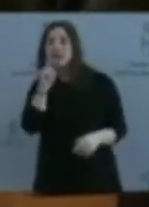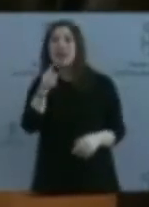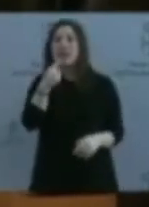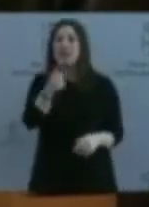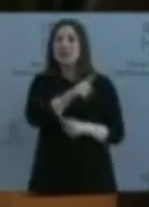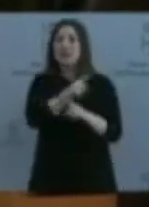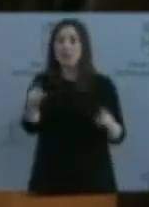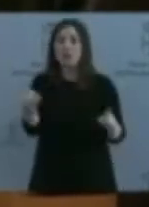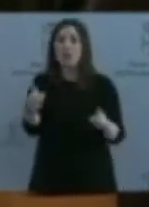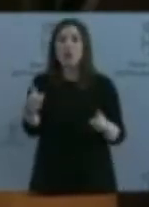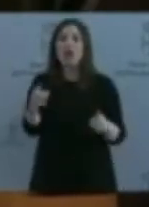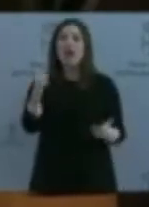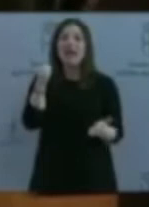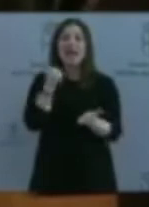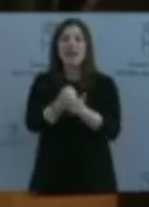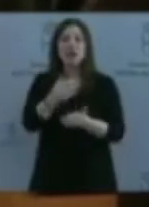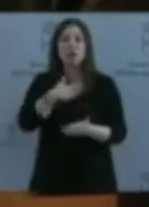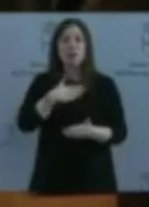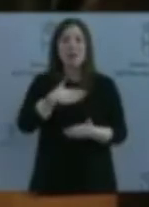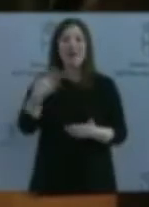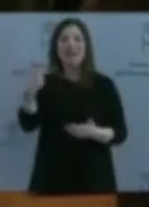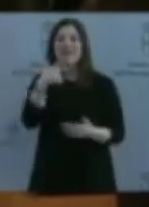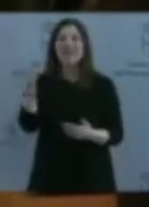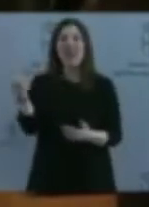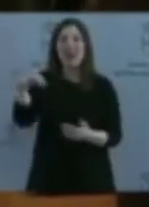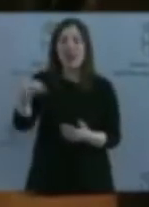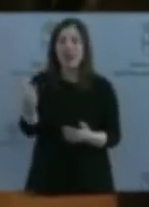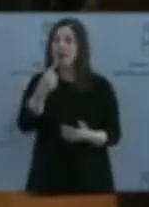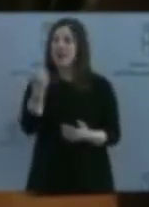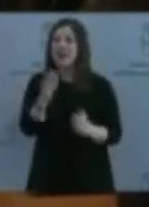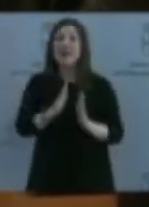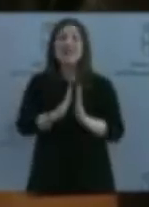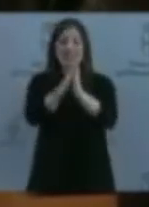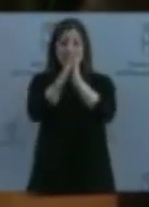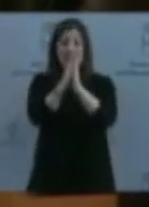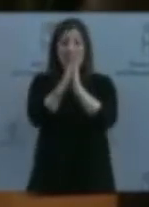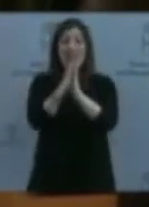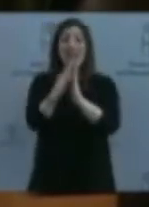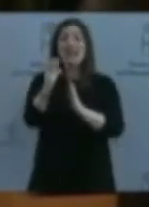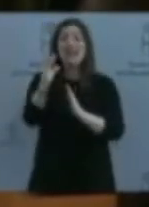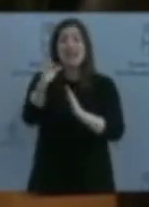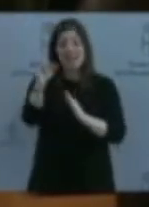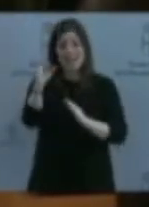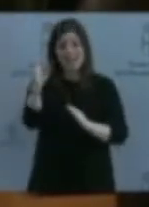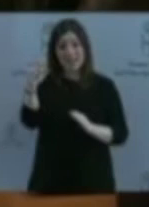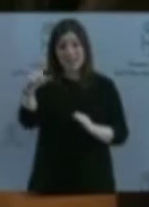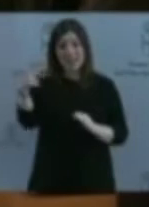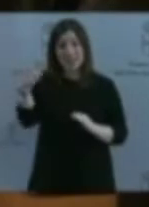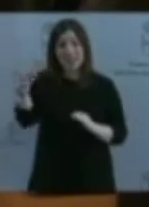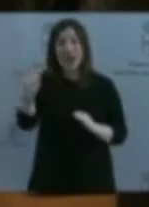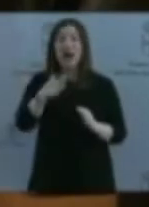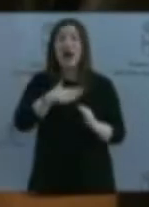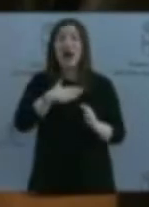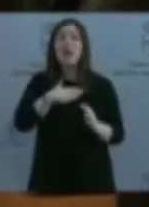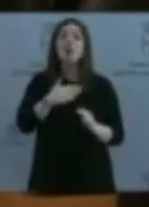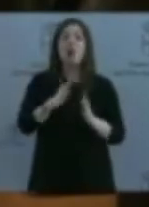dice es que Santa Cristina de Chena es de la Iglesia, que está inmatriculado por la Iglesia. Entonces, bueno, lo que nos preguntamos es,